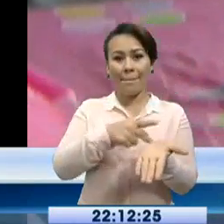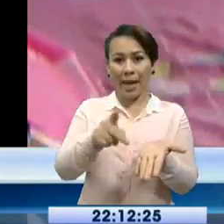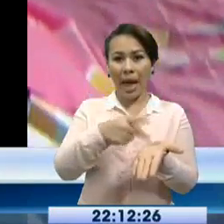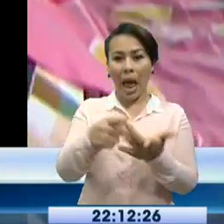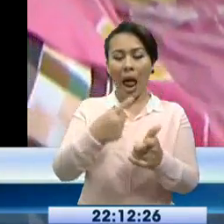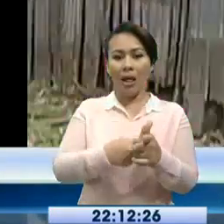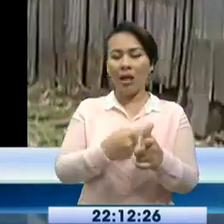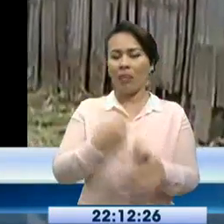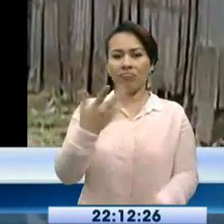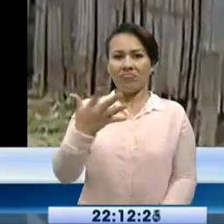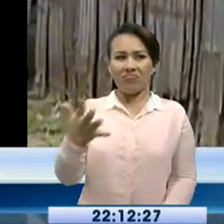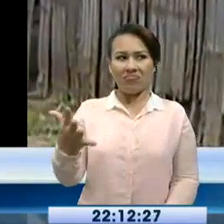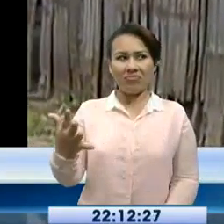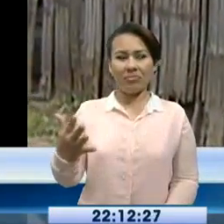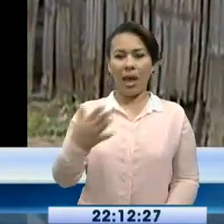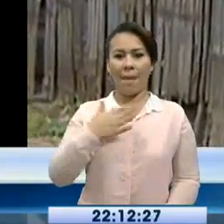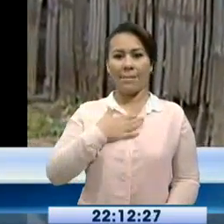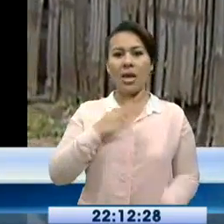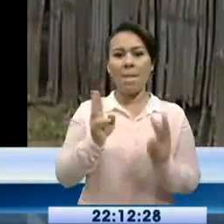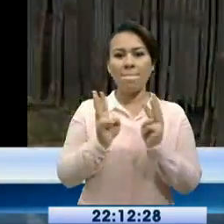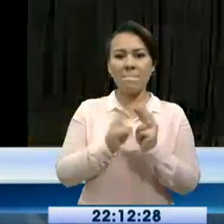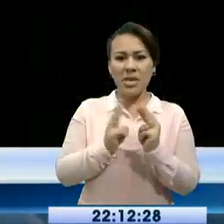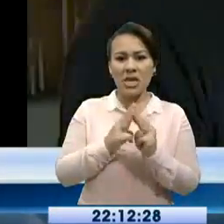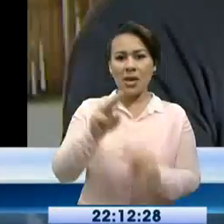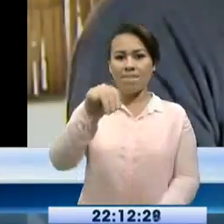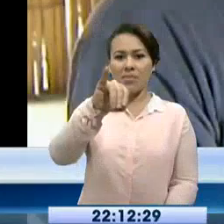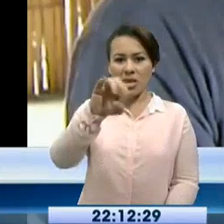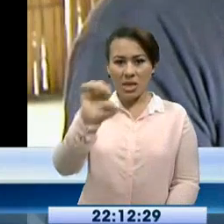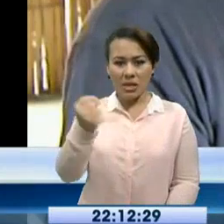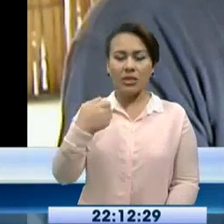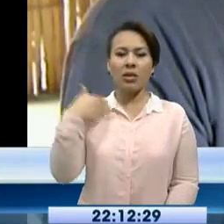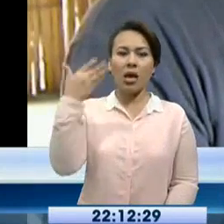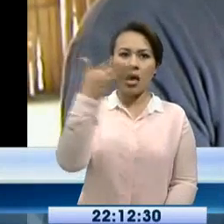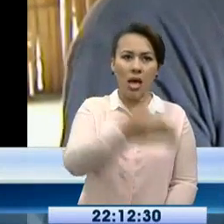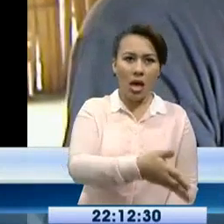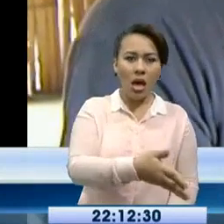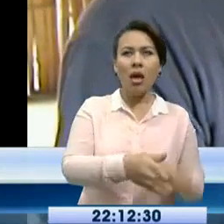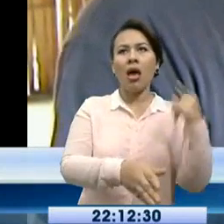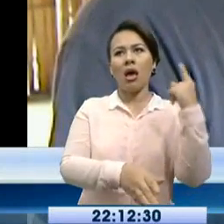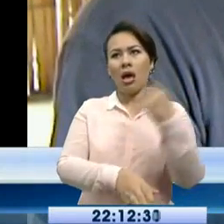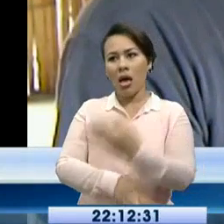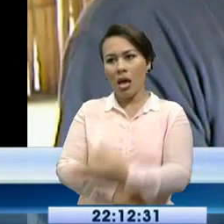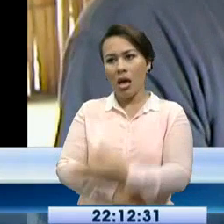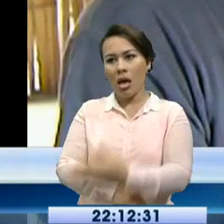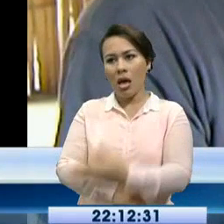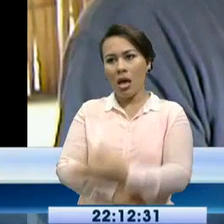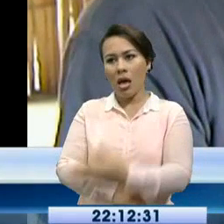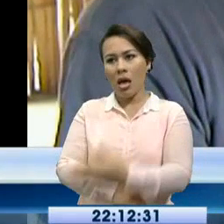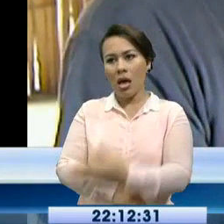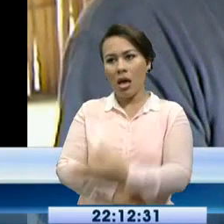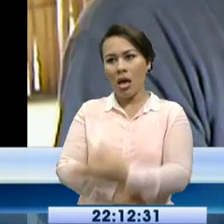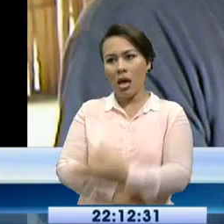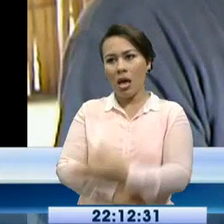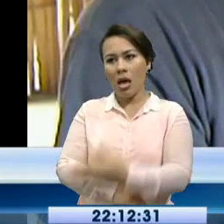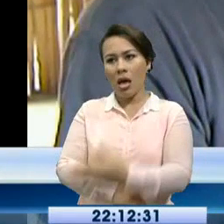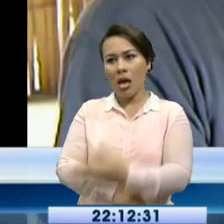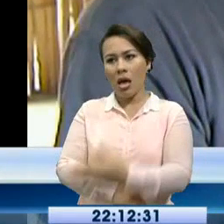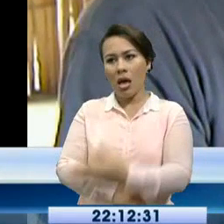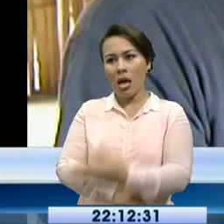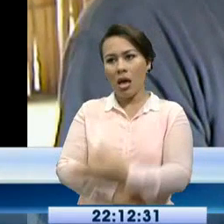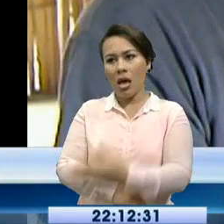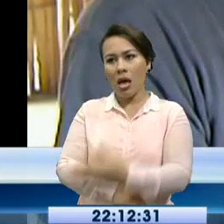el alquiler pero de un mí me mandaron a otro después mandaron a otro y está el trámite hecho simplemente que tienen que esperar